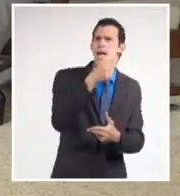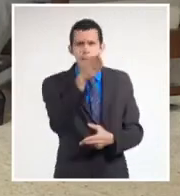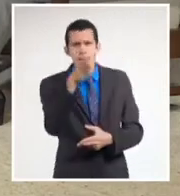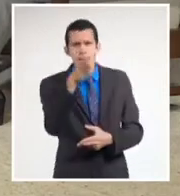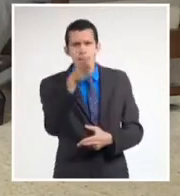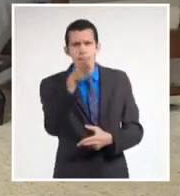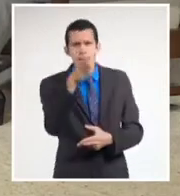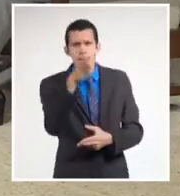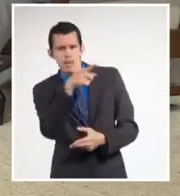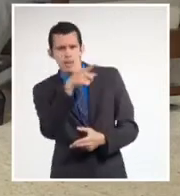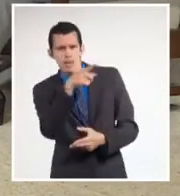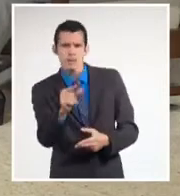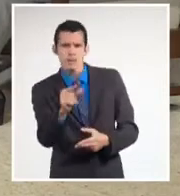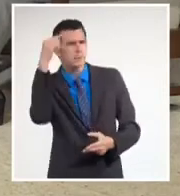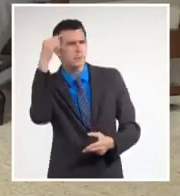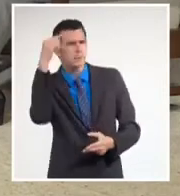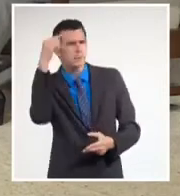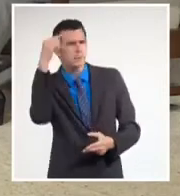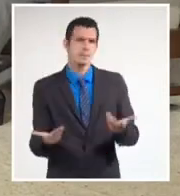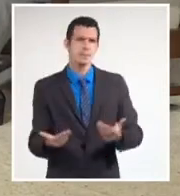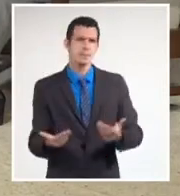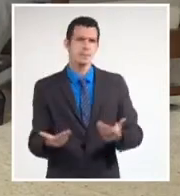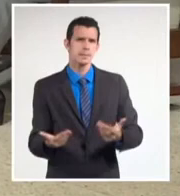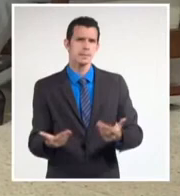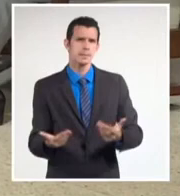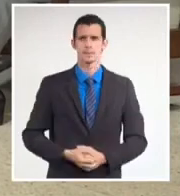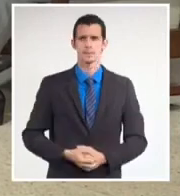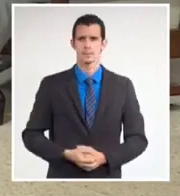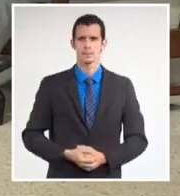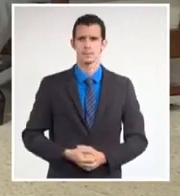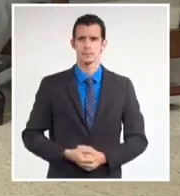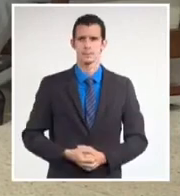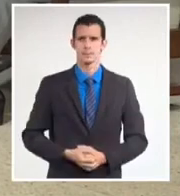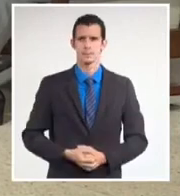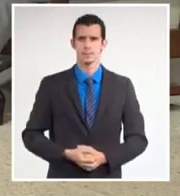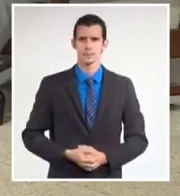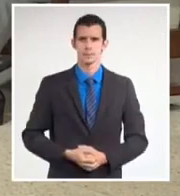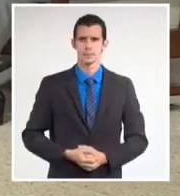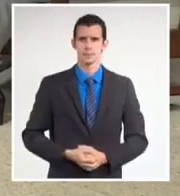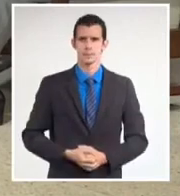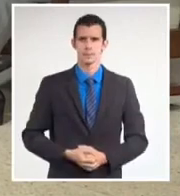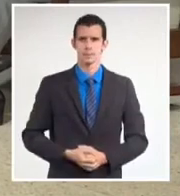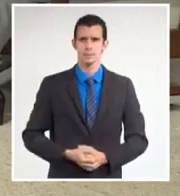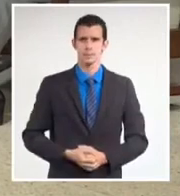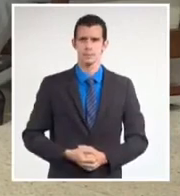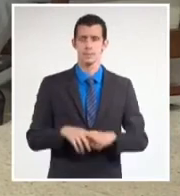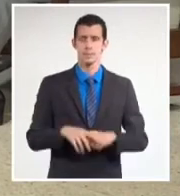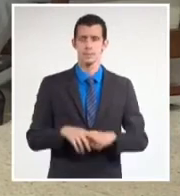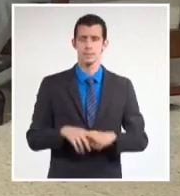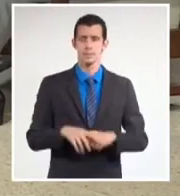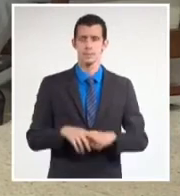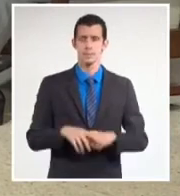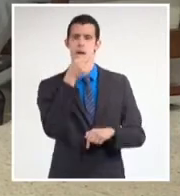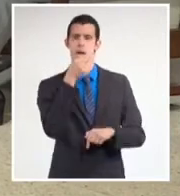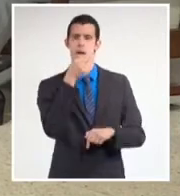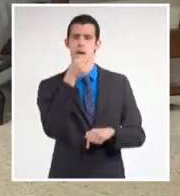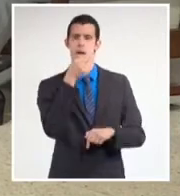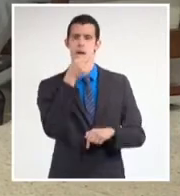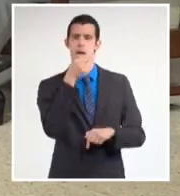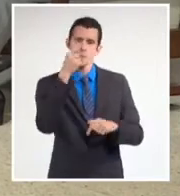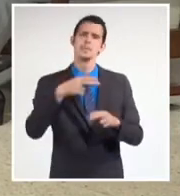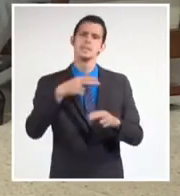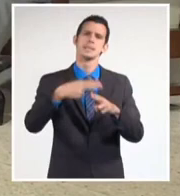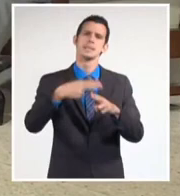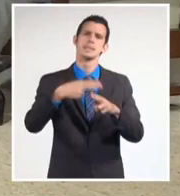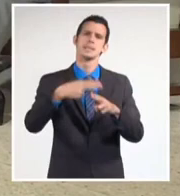prensa en este tercer pleno, y tiene esta entrevista con Tapia Fonseca, quien es